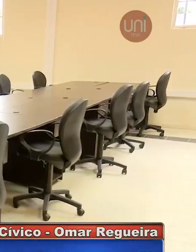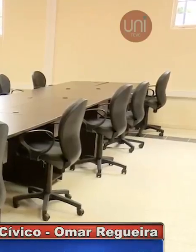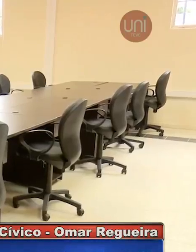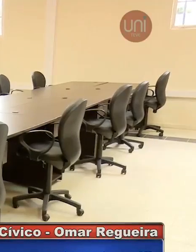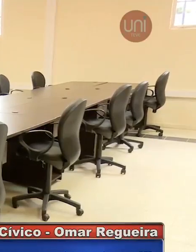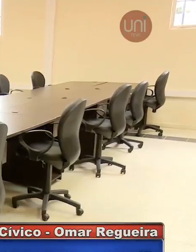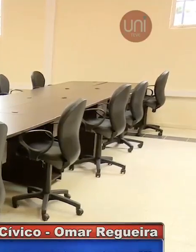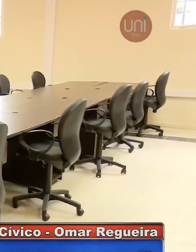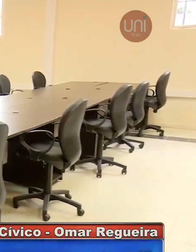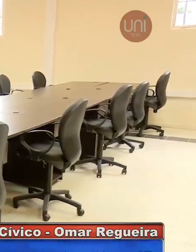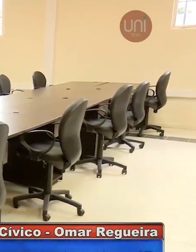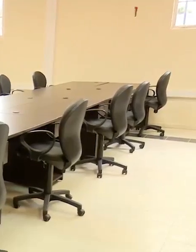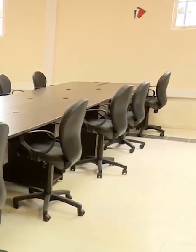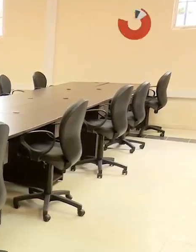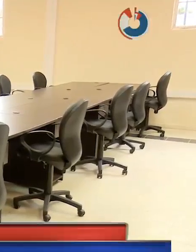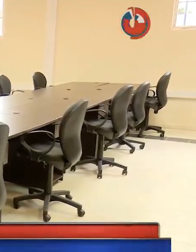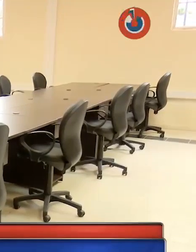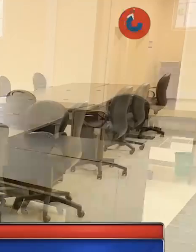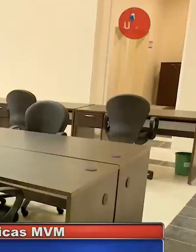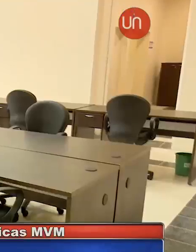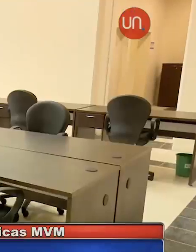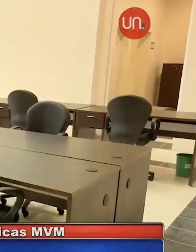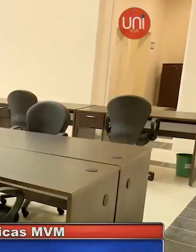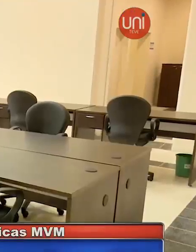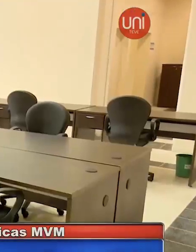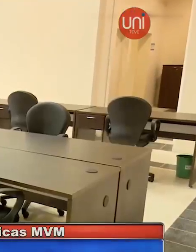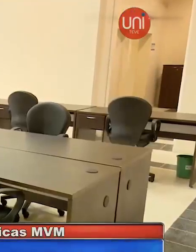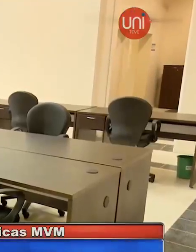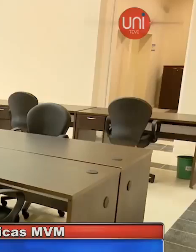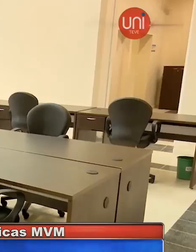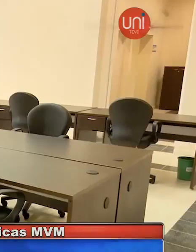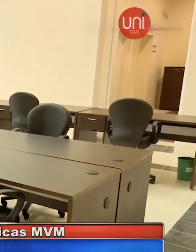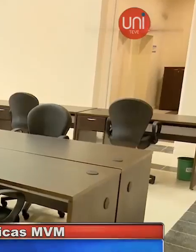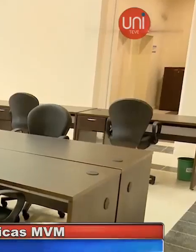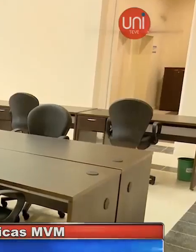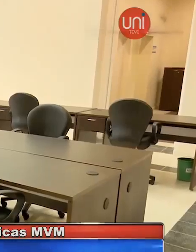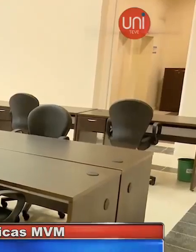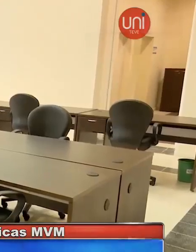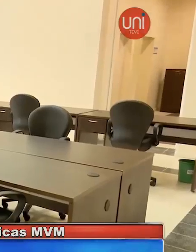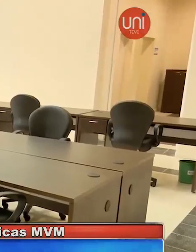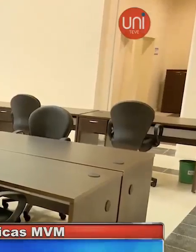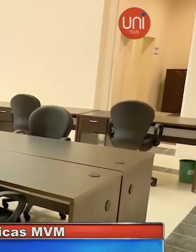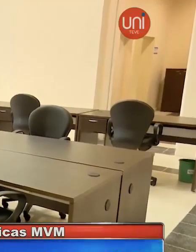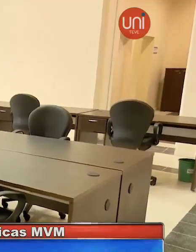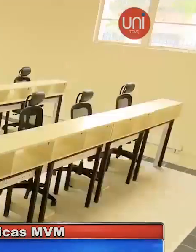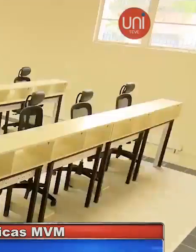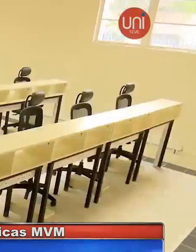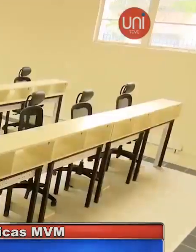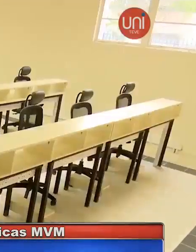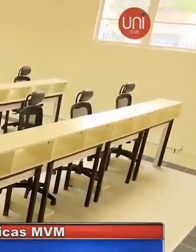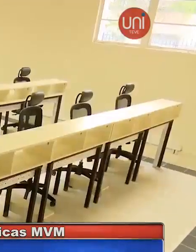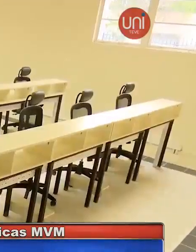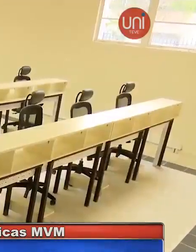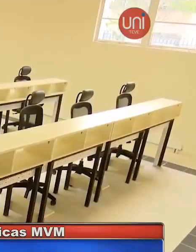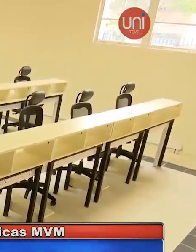responsabilidad profesional sobre eso. Bien, ¿no? bien, ahora lo entiendo. Hay un responsable, o sea, provincial que es el arquitecto. Movilizamos el edificio para que funcione como tal. Correcto. Ahora,